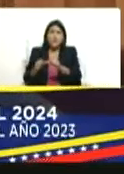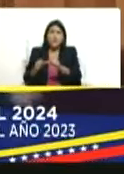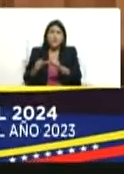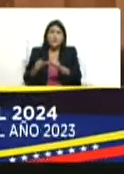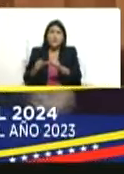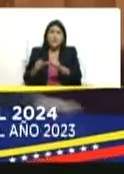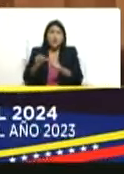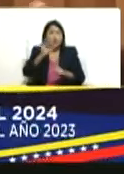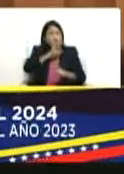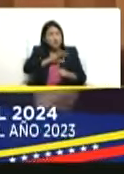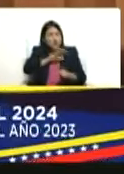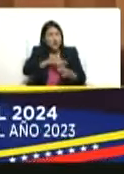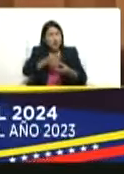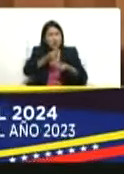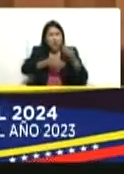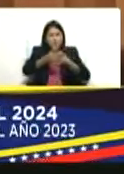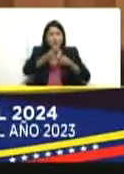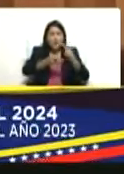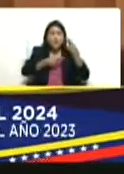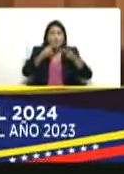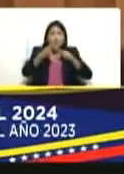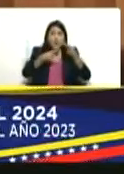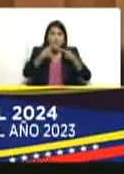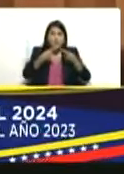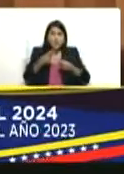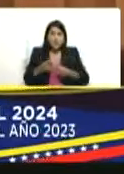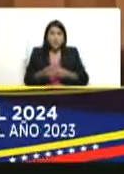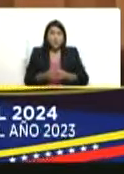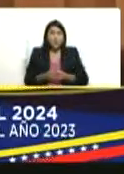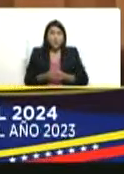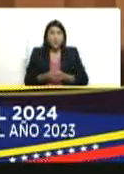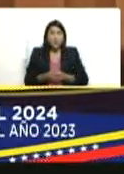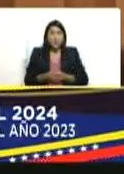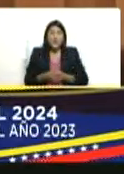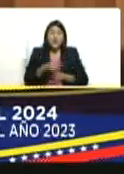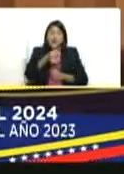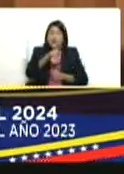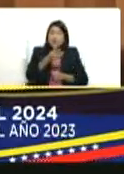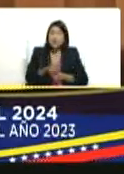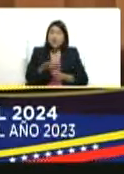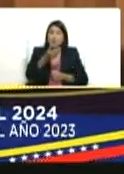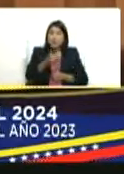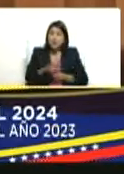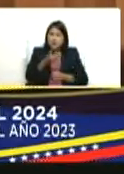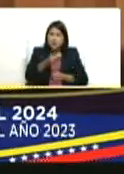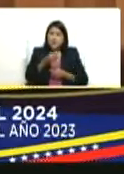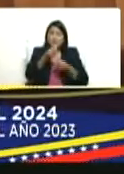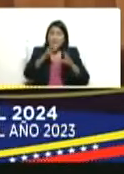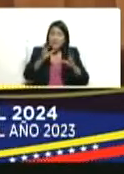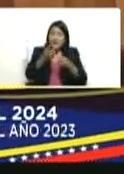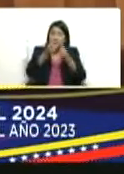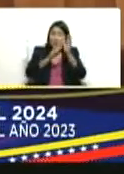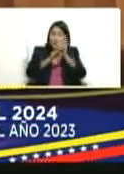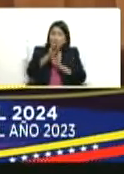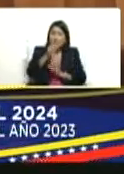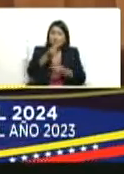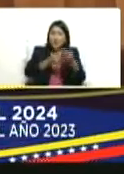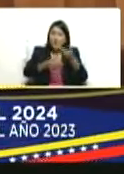social, económico, político. Ha sido clave el diálogo económico para la recuperación económica,